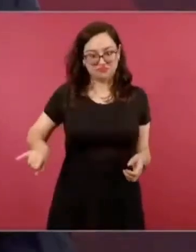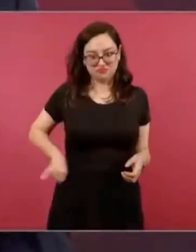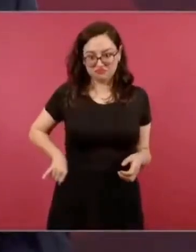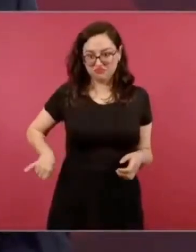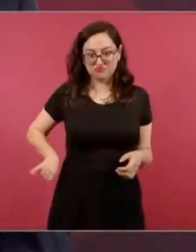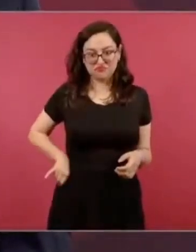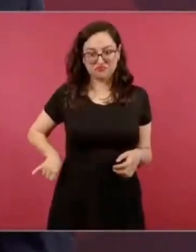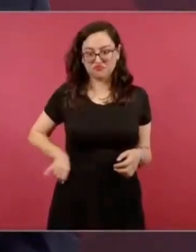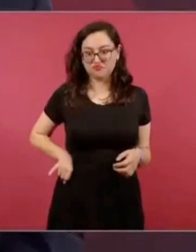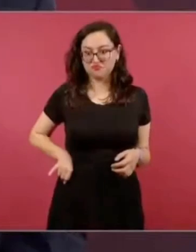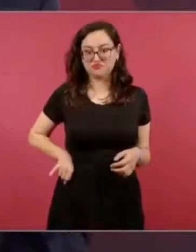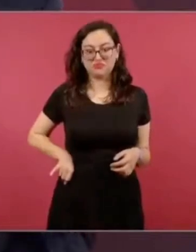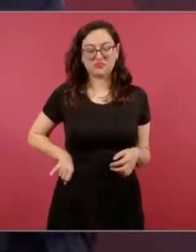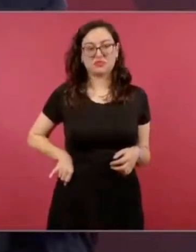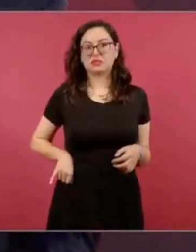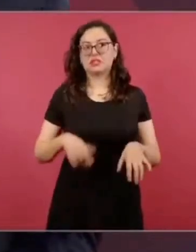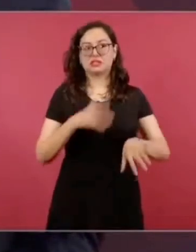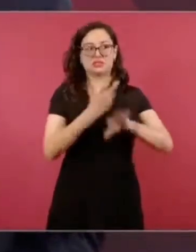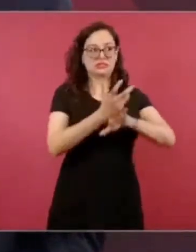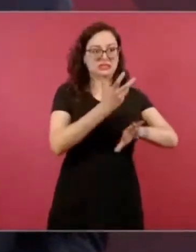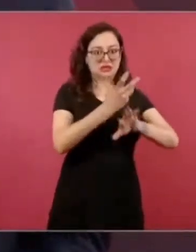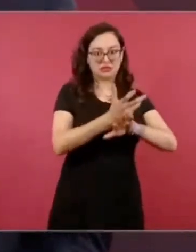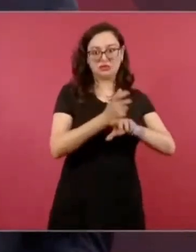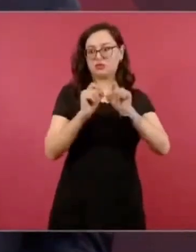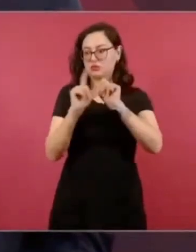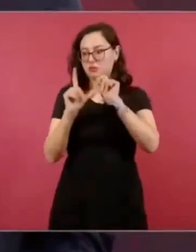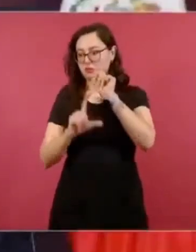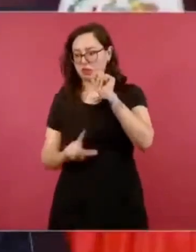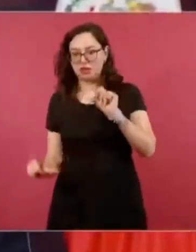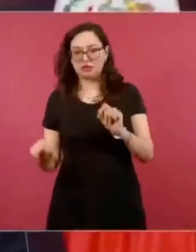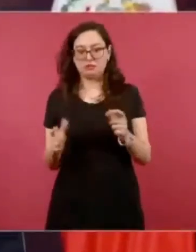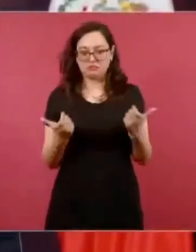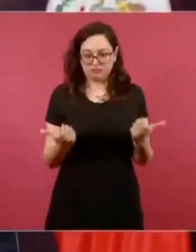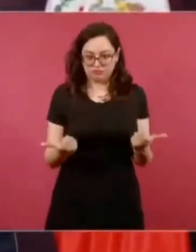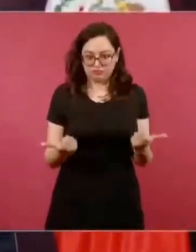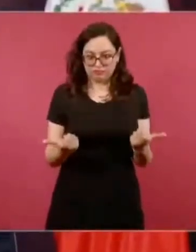Unidos y en México.